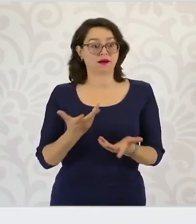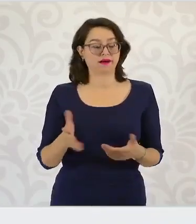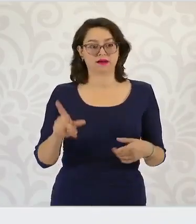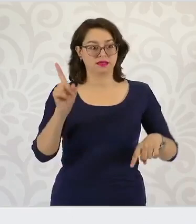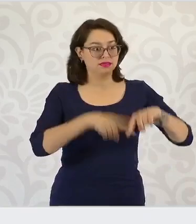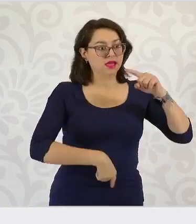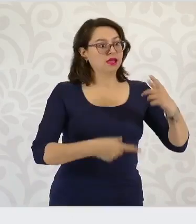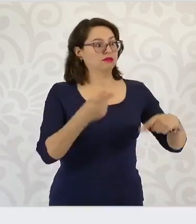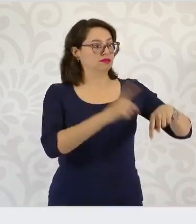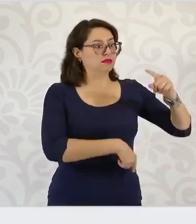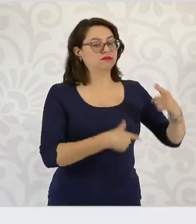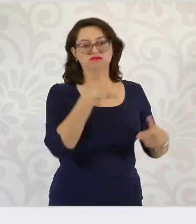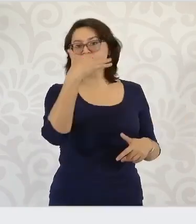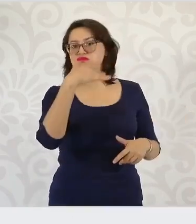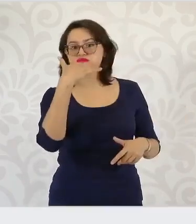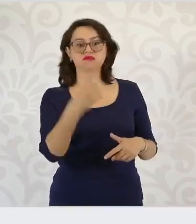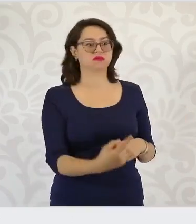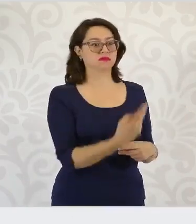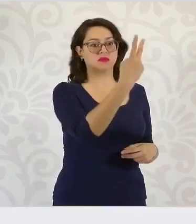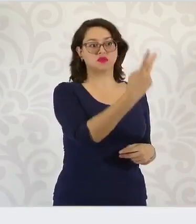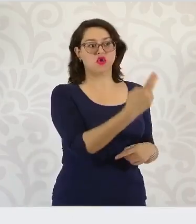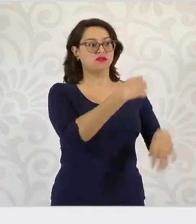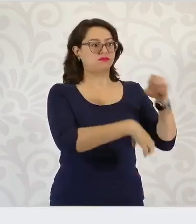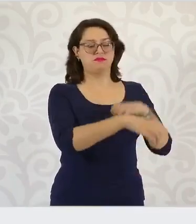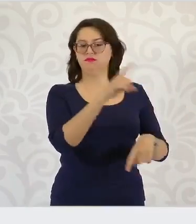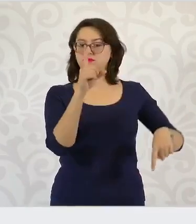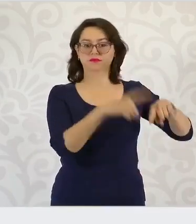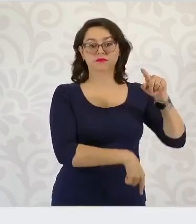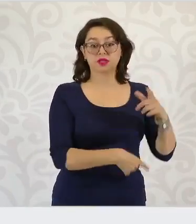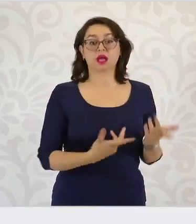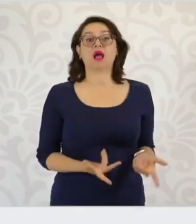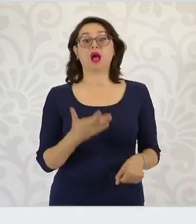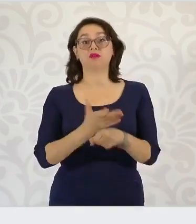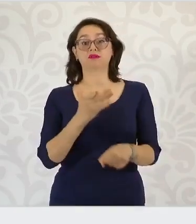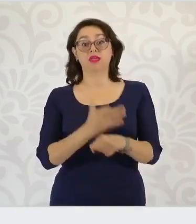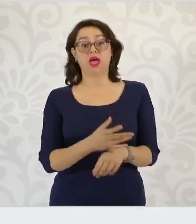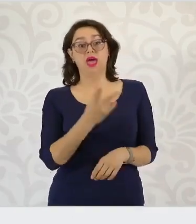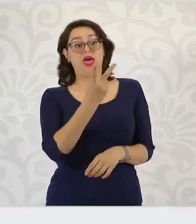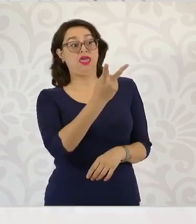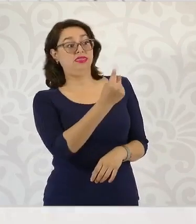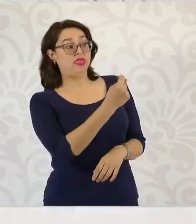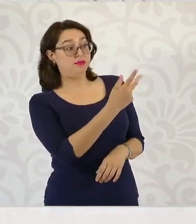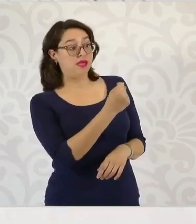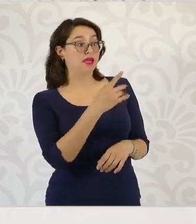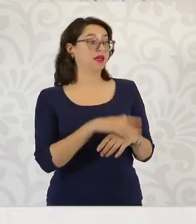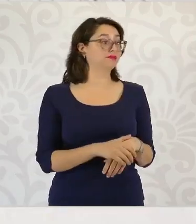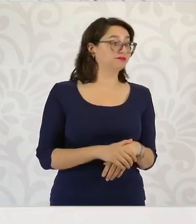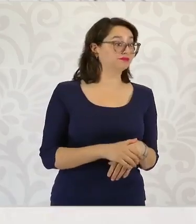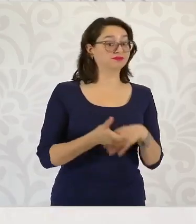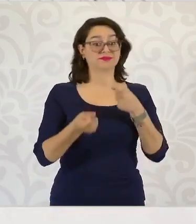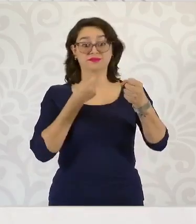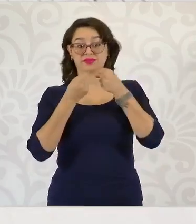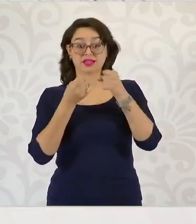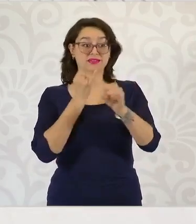monopolización. ¿Por qué están tan enojadas algunas televisoras o algunos